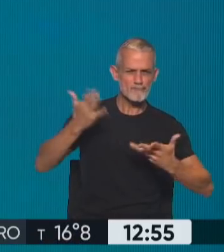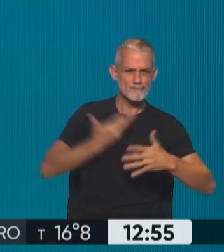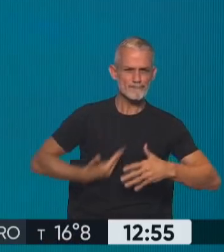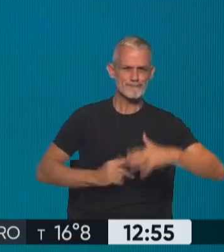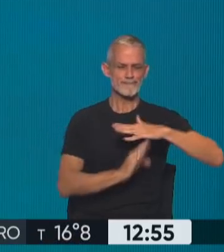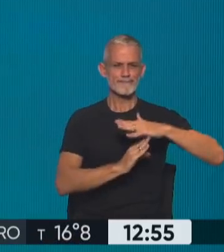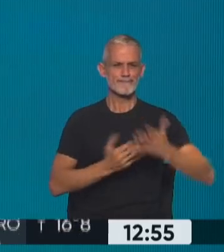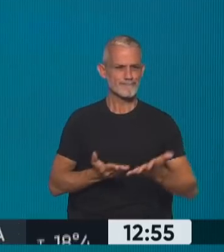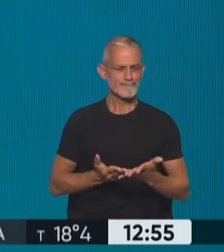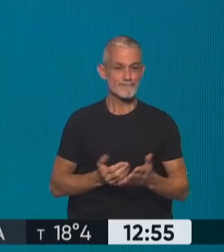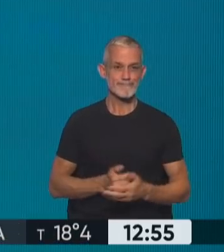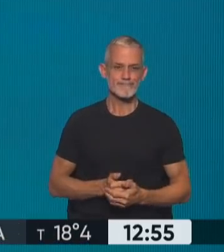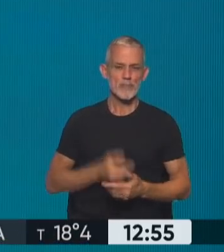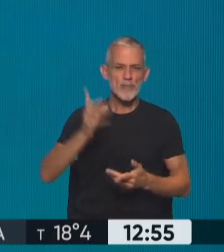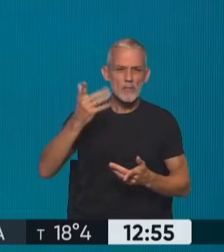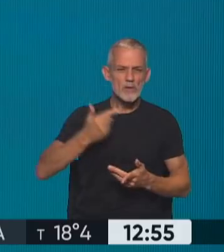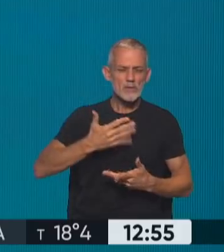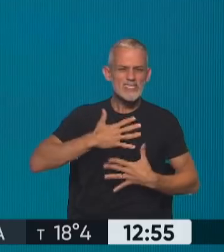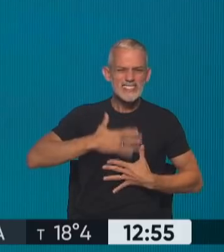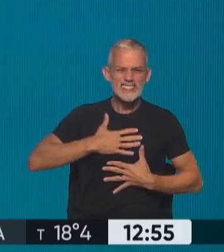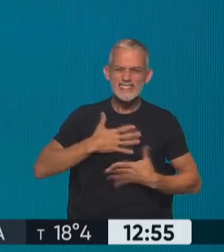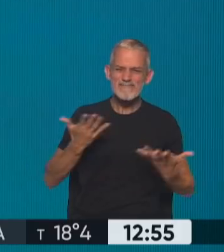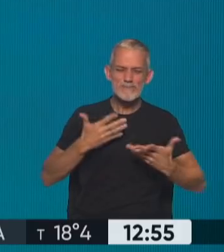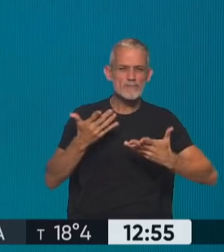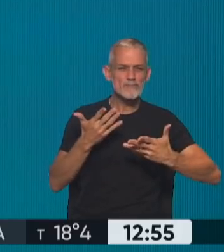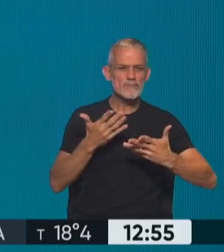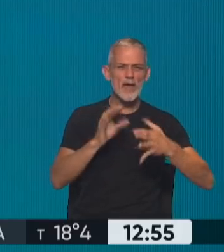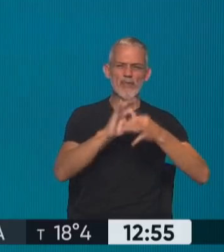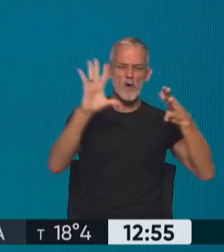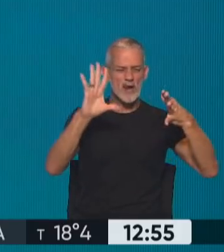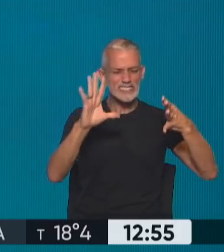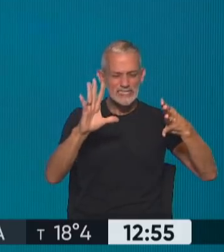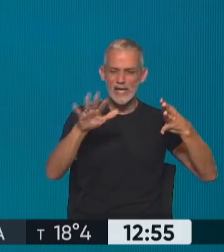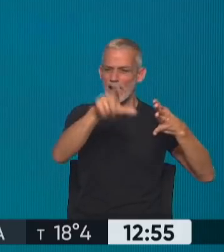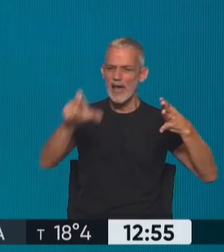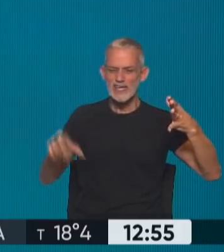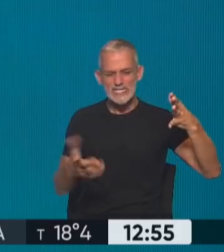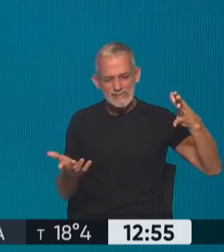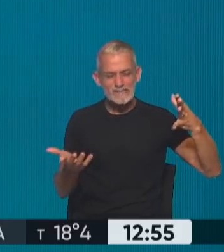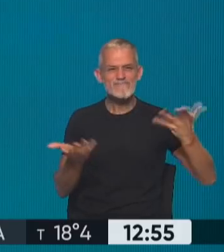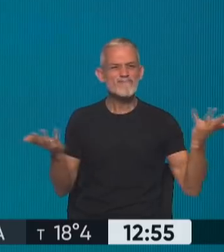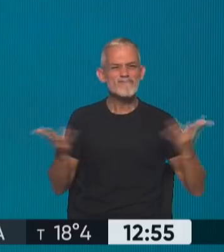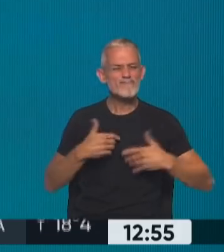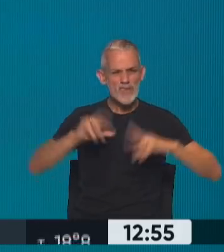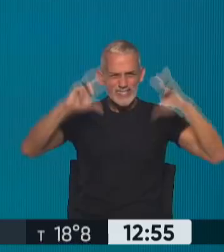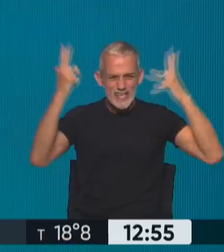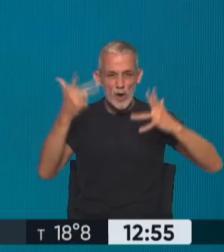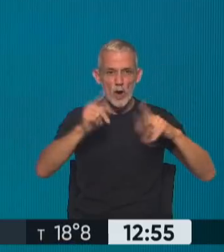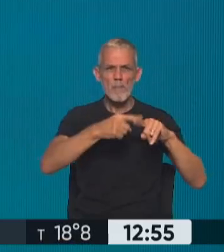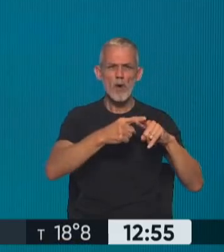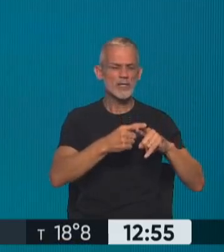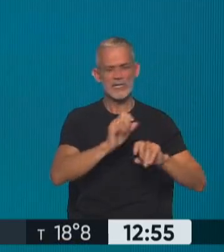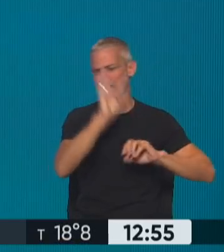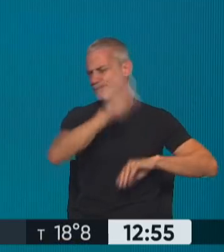Pero la insatisfacción de las democracias, donde la gente se termina enojando con la